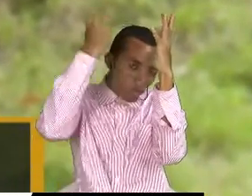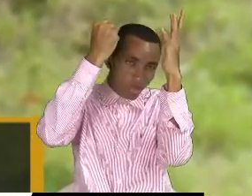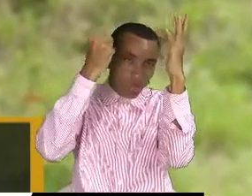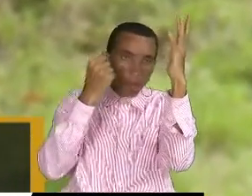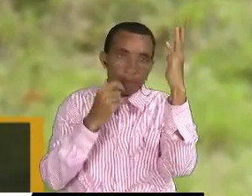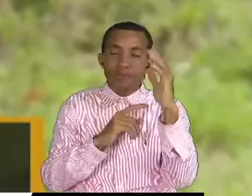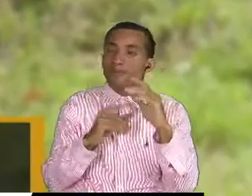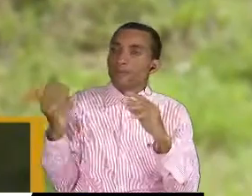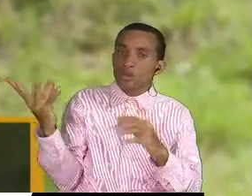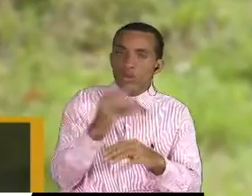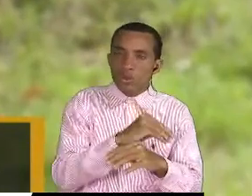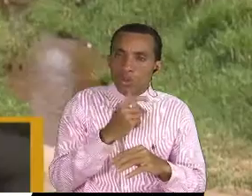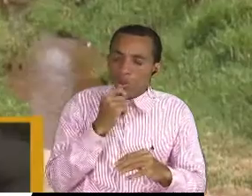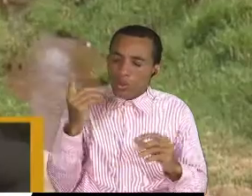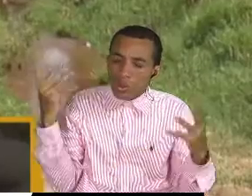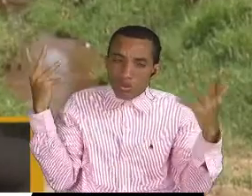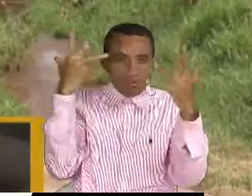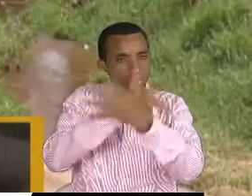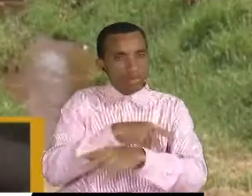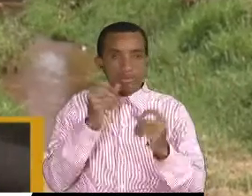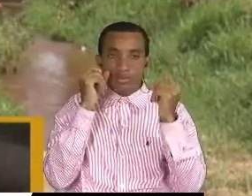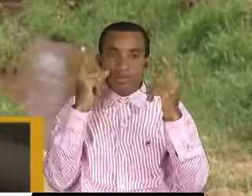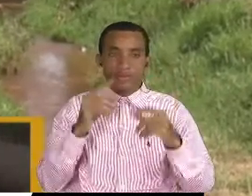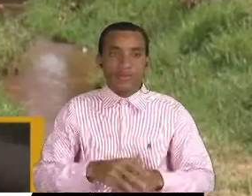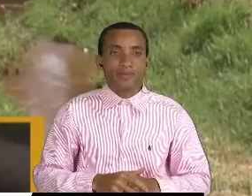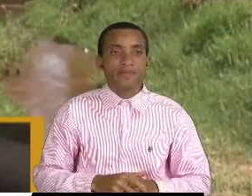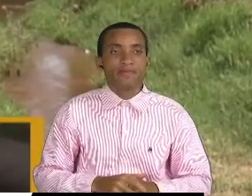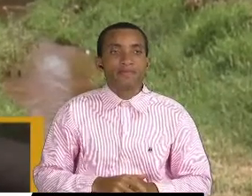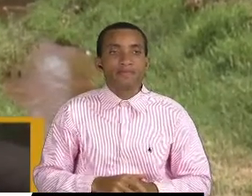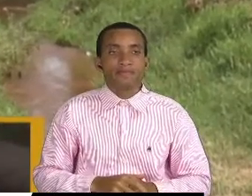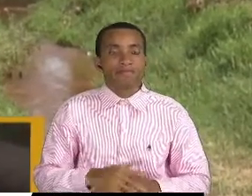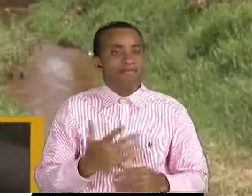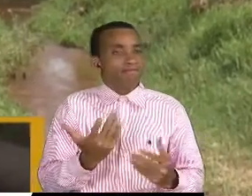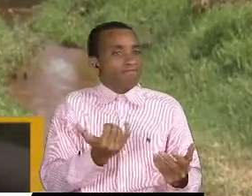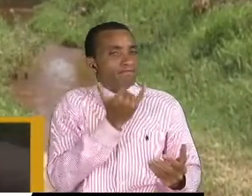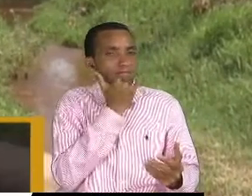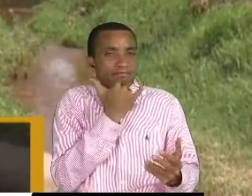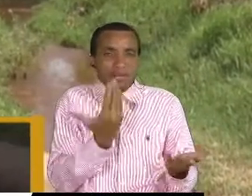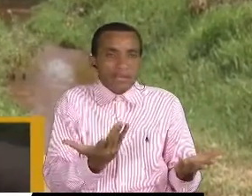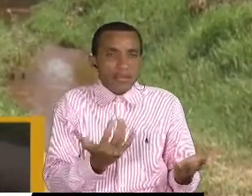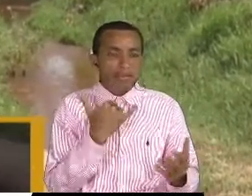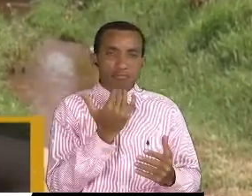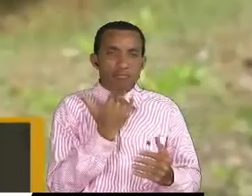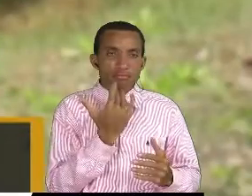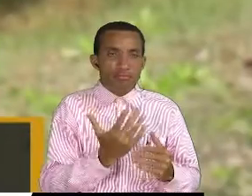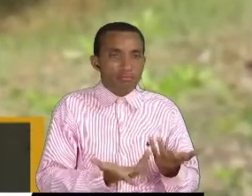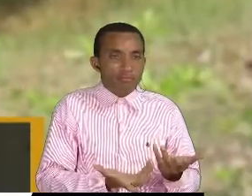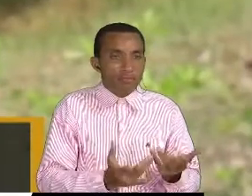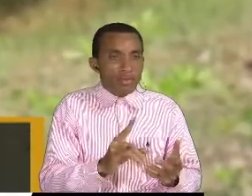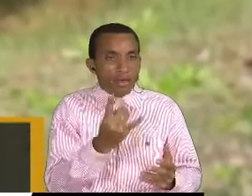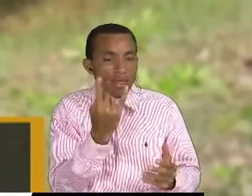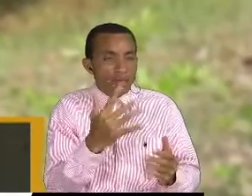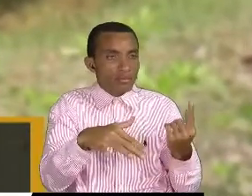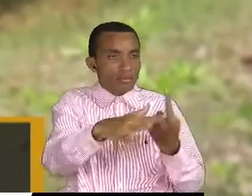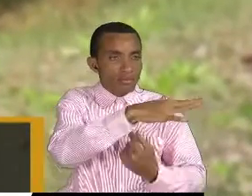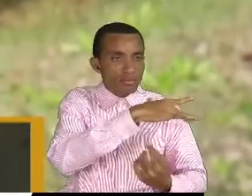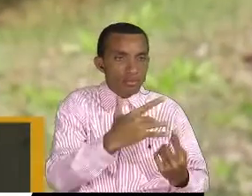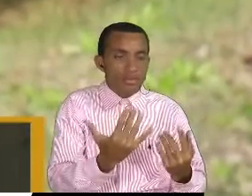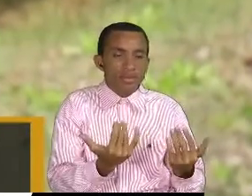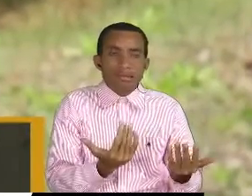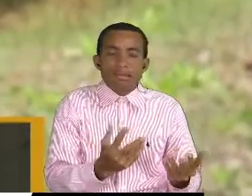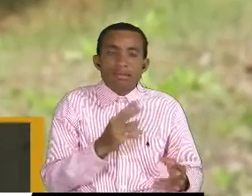por sorpresa la noticia. Tuve que trabajar en la ladrillera, pero no sé qué pasaría, no sabe que con esta situación que hay ahorita.